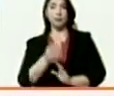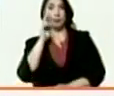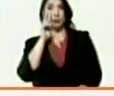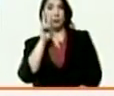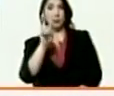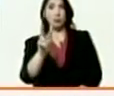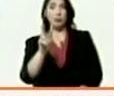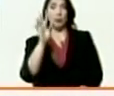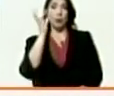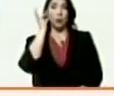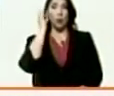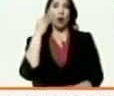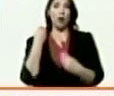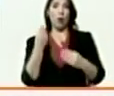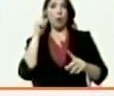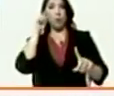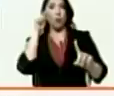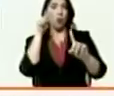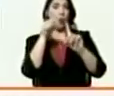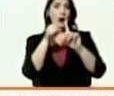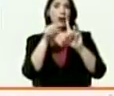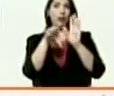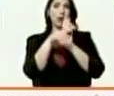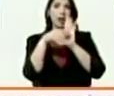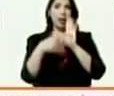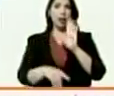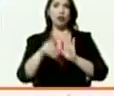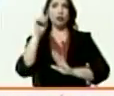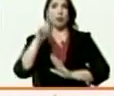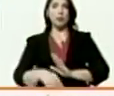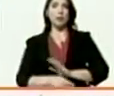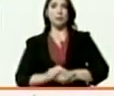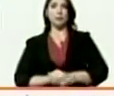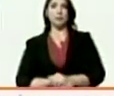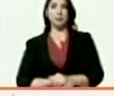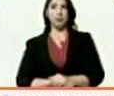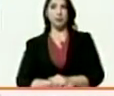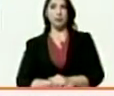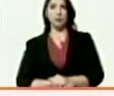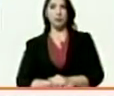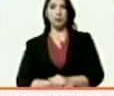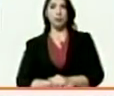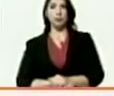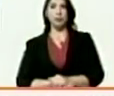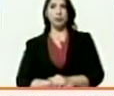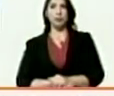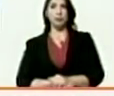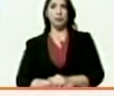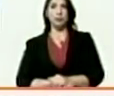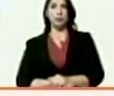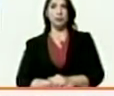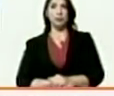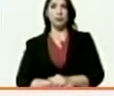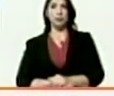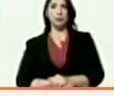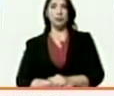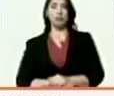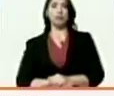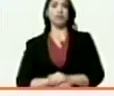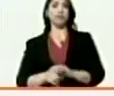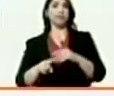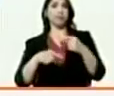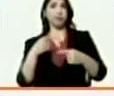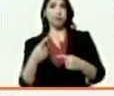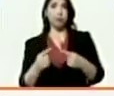la mujer como objeto de derechos. Y obviamente tuvieron que ocurrir las fratricidas guerras, la